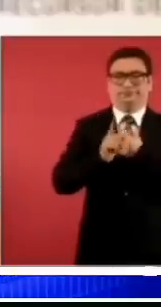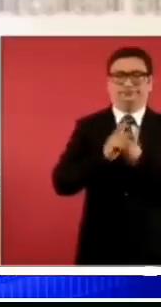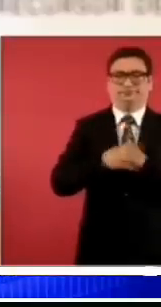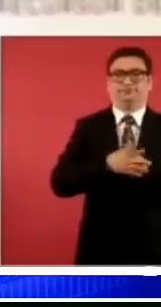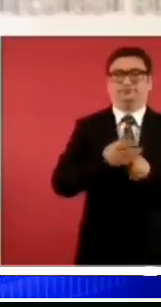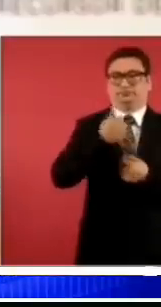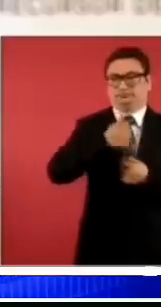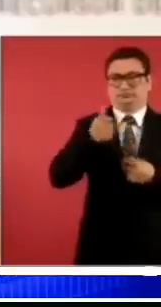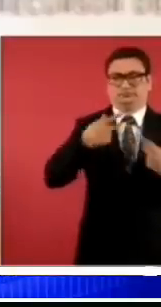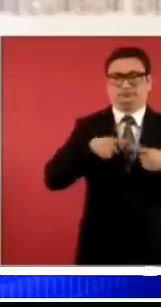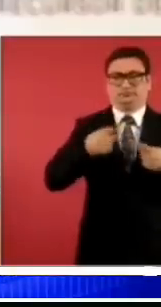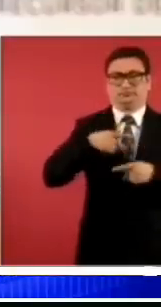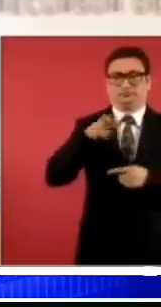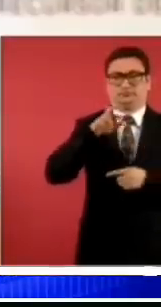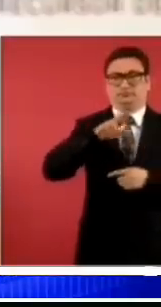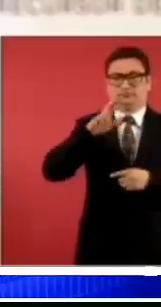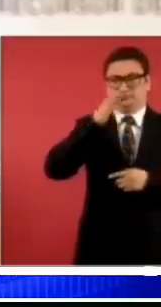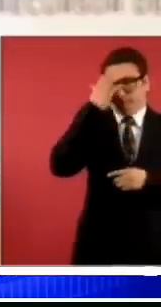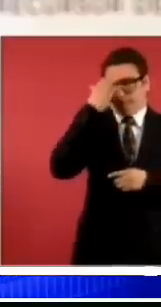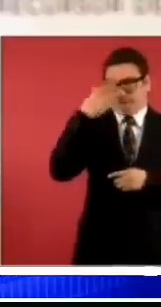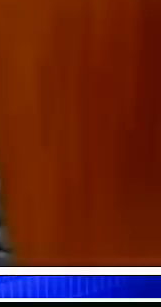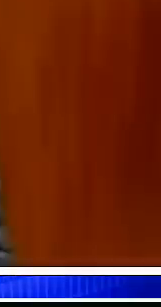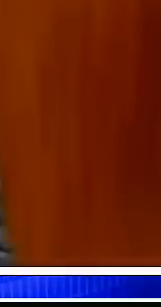próxima como hecha más información